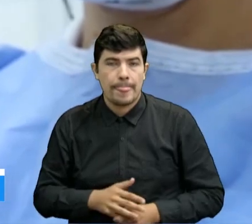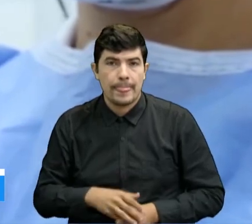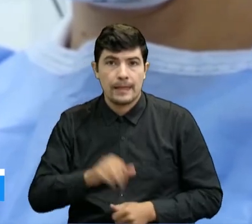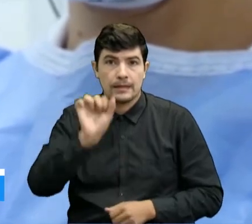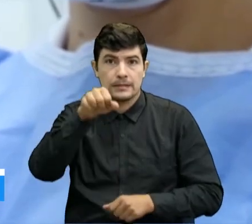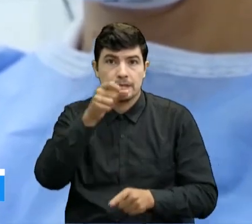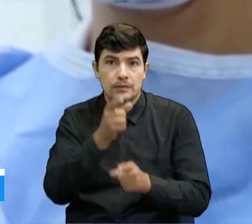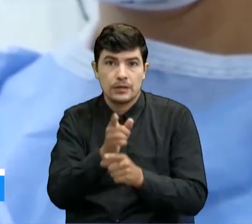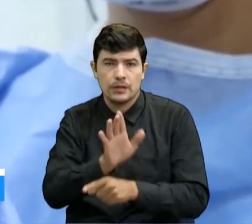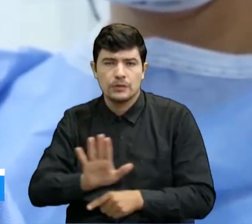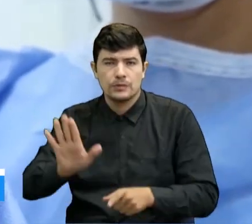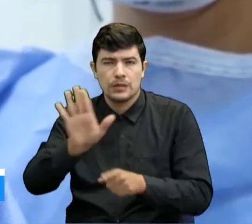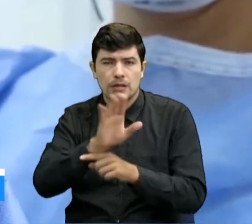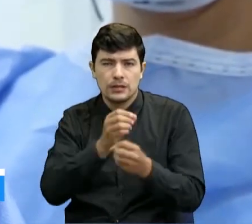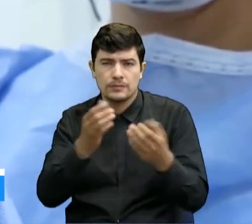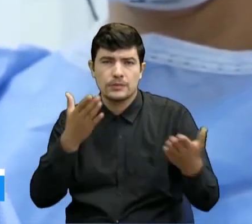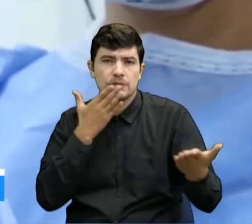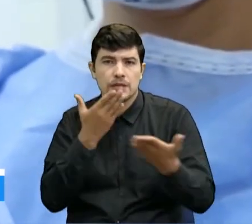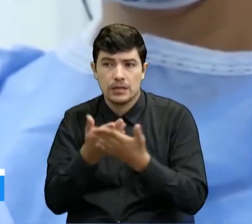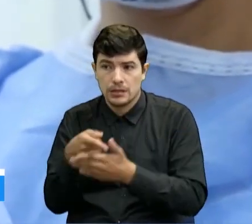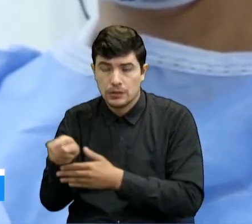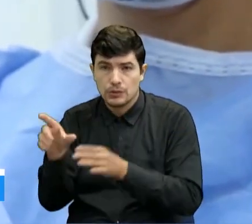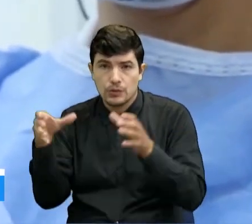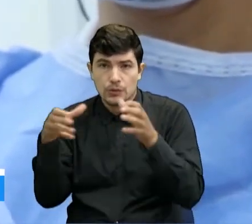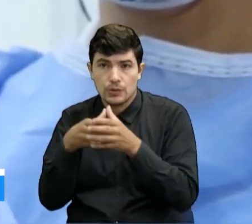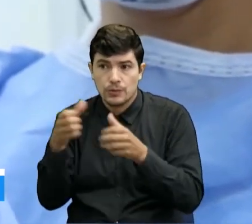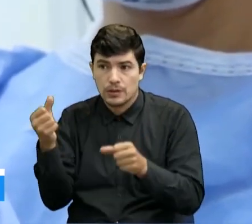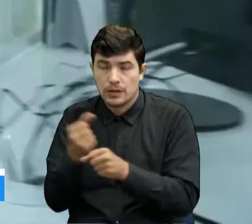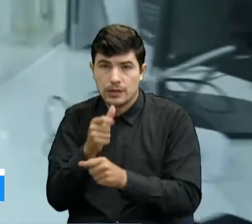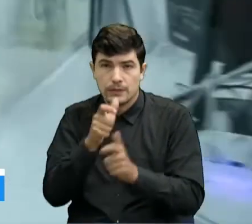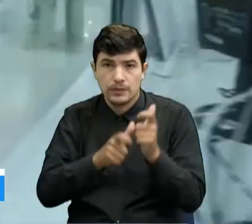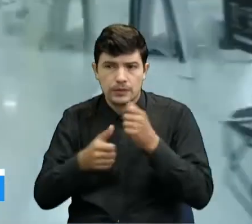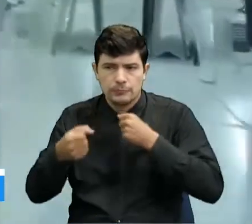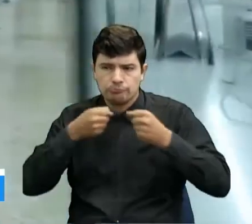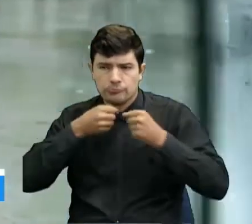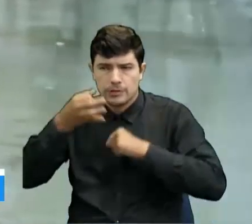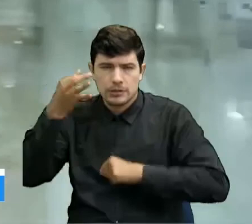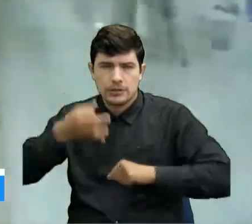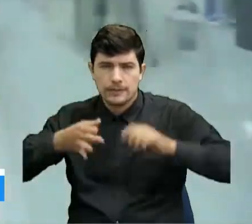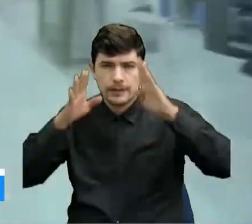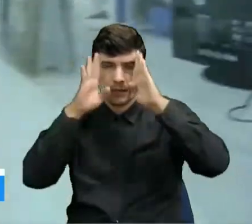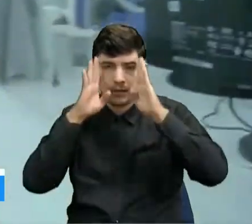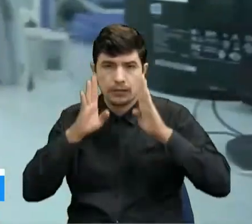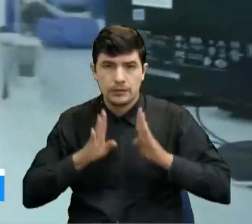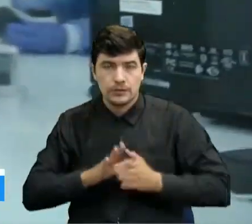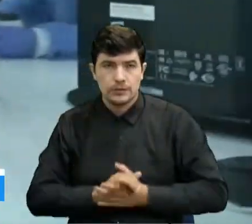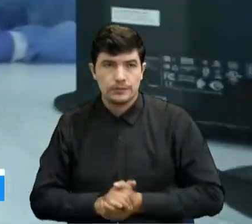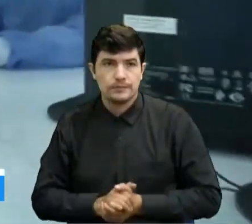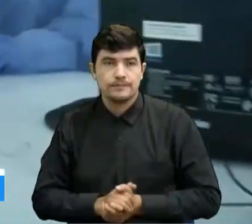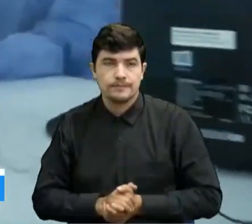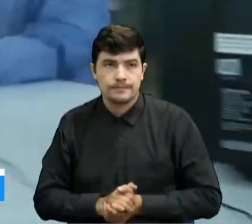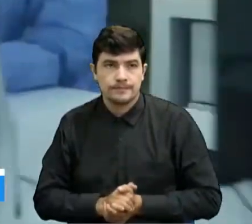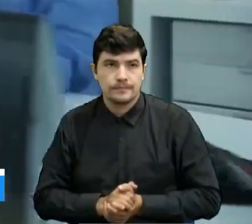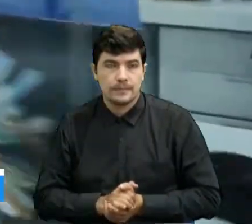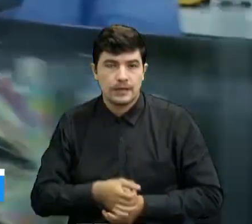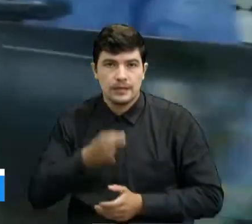Sergio, a usted muchísimas gracias y a su grupo de trabajo, a los periodistas que han estado muy pendientes de poder